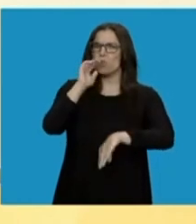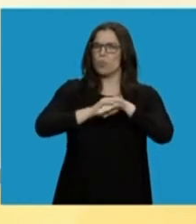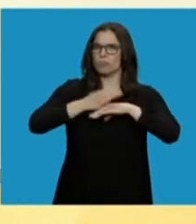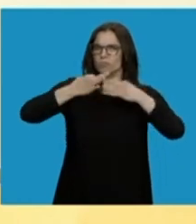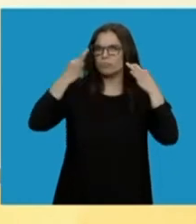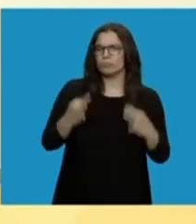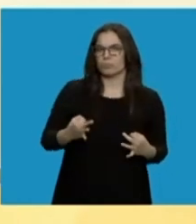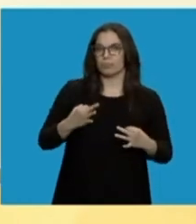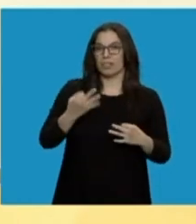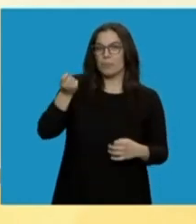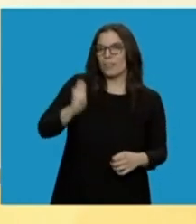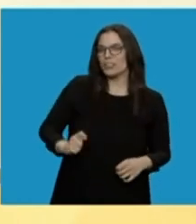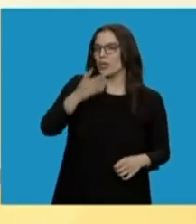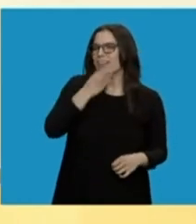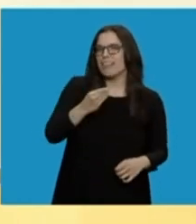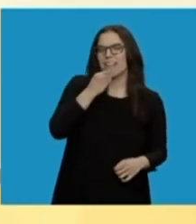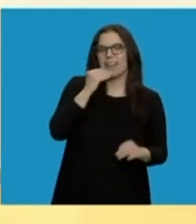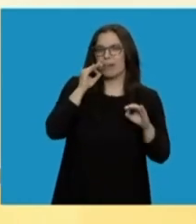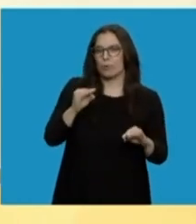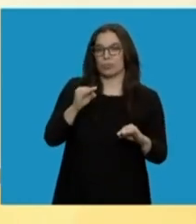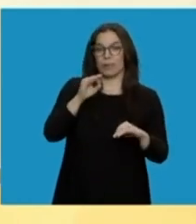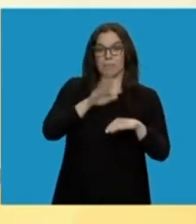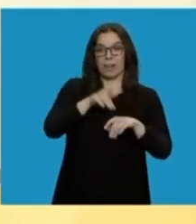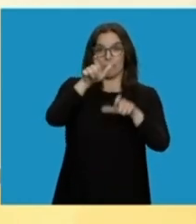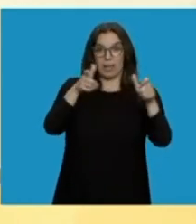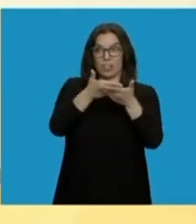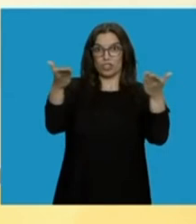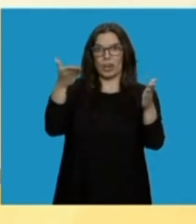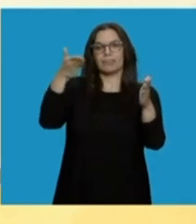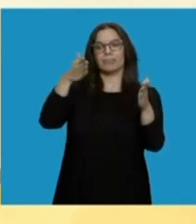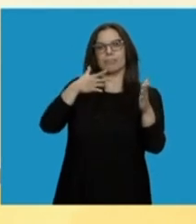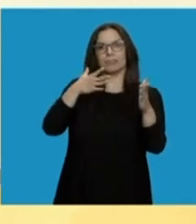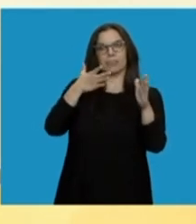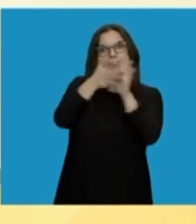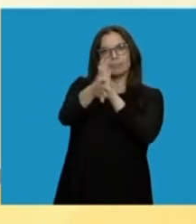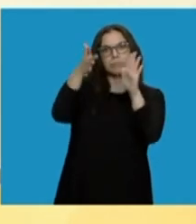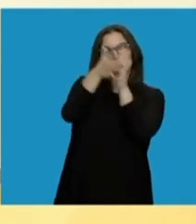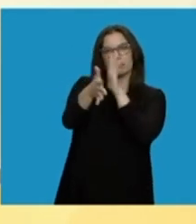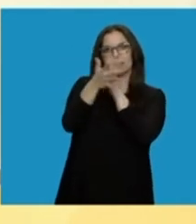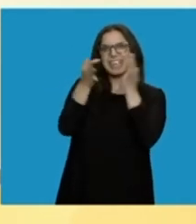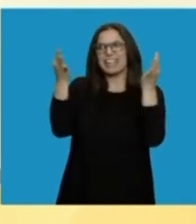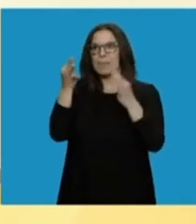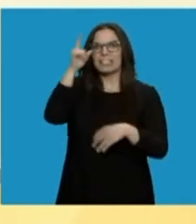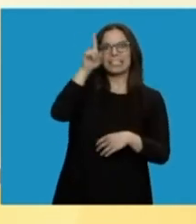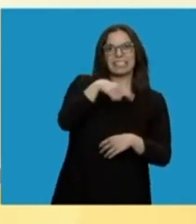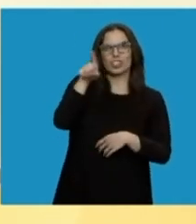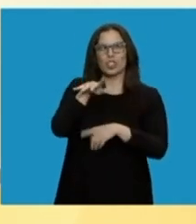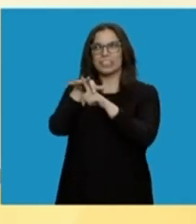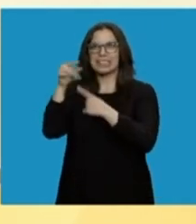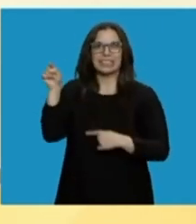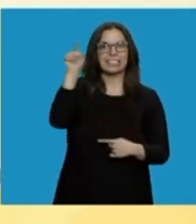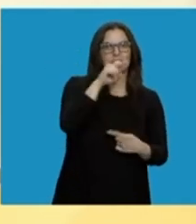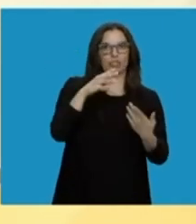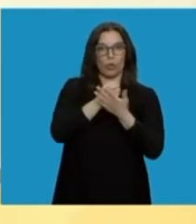este hermoso trabajo de explicar a la gente lo que pasa y lo que no pasa. Precisamente por eso,